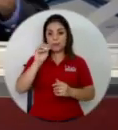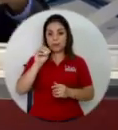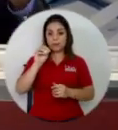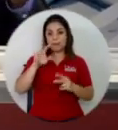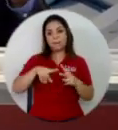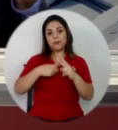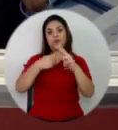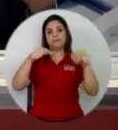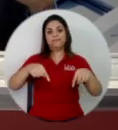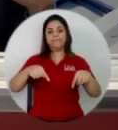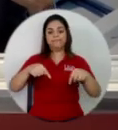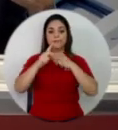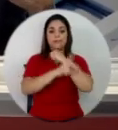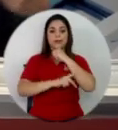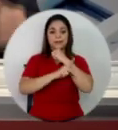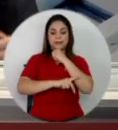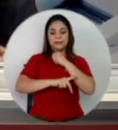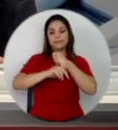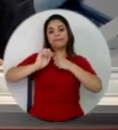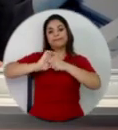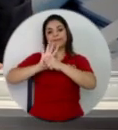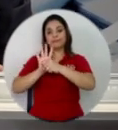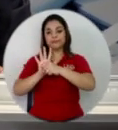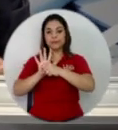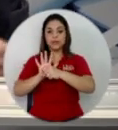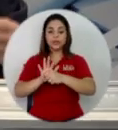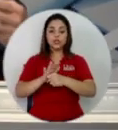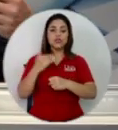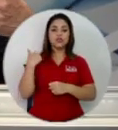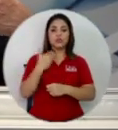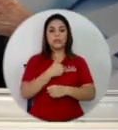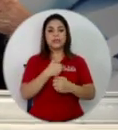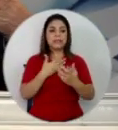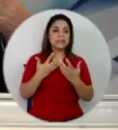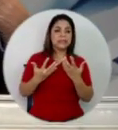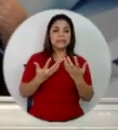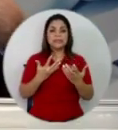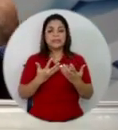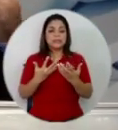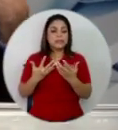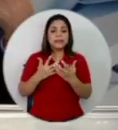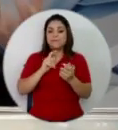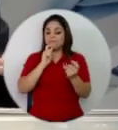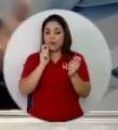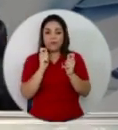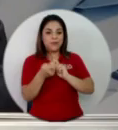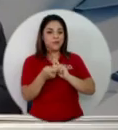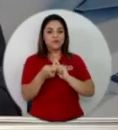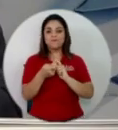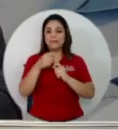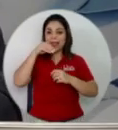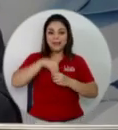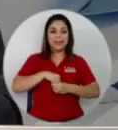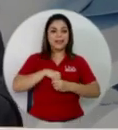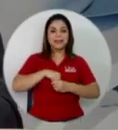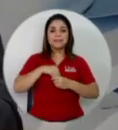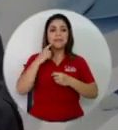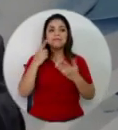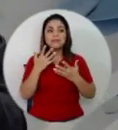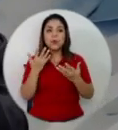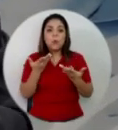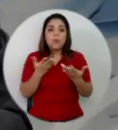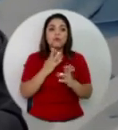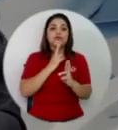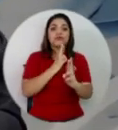país, y todos tuvimos que hacer modificaciones internas, todos tuvimos que buscar cómo respondíamos a las diferentes